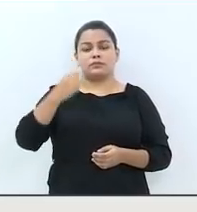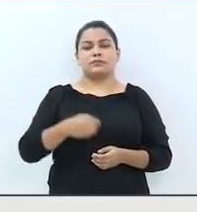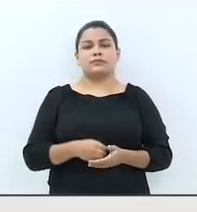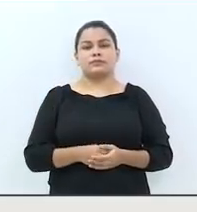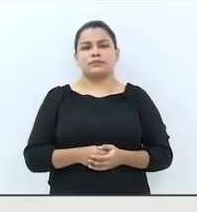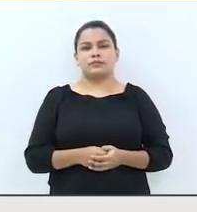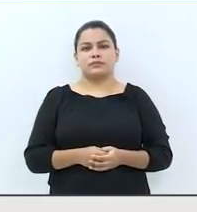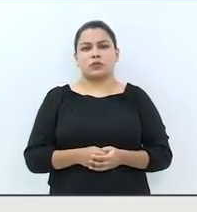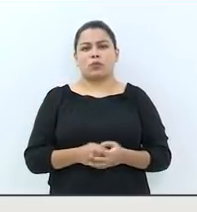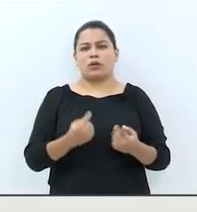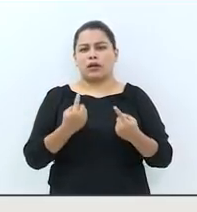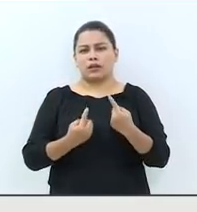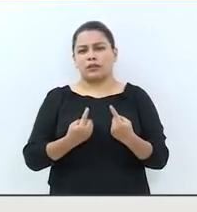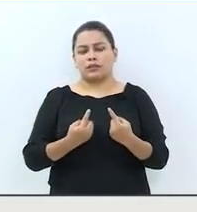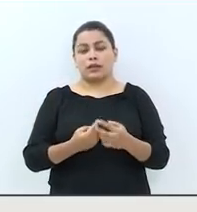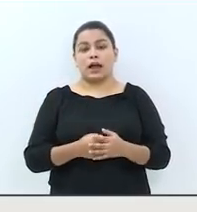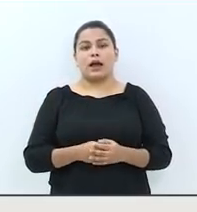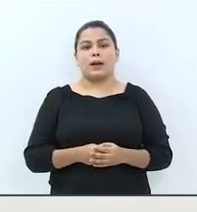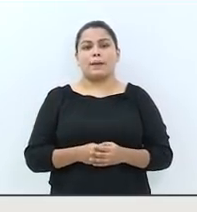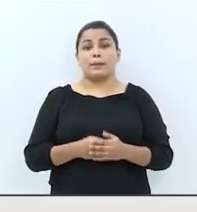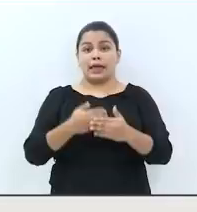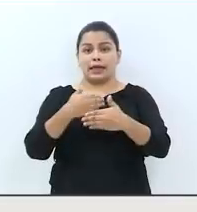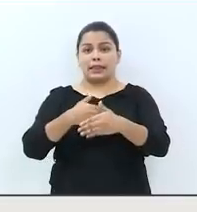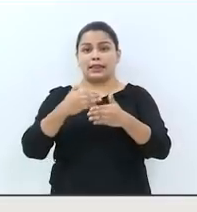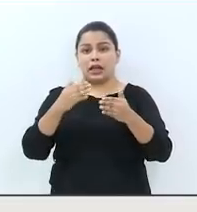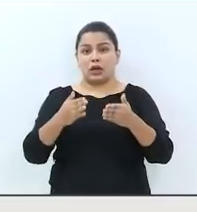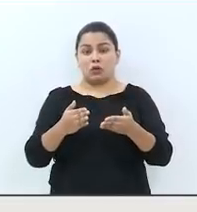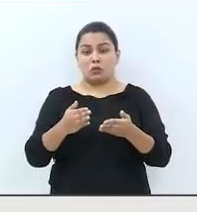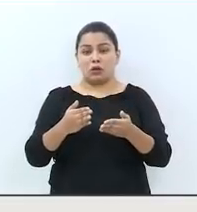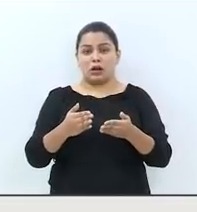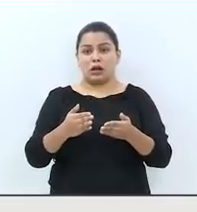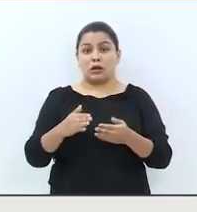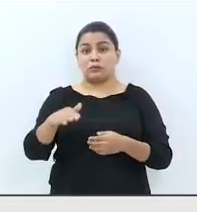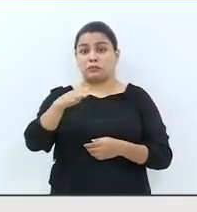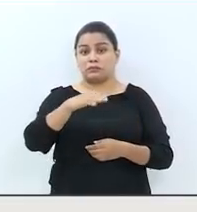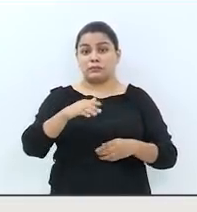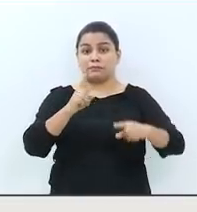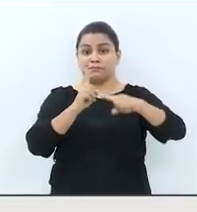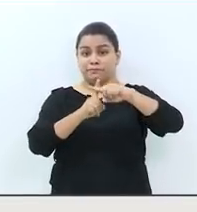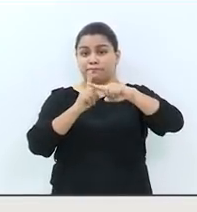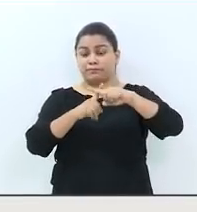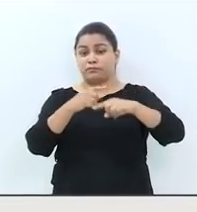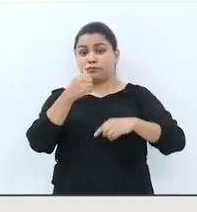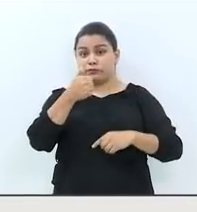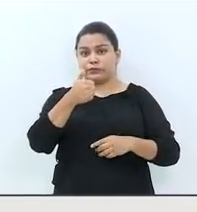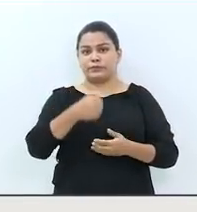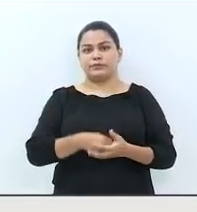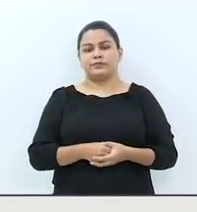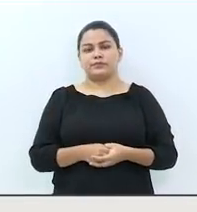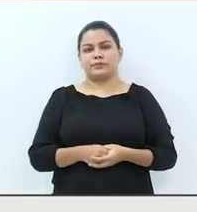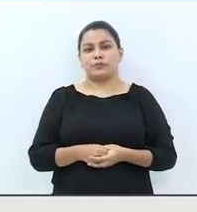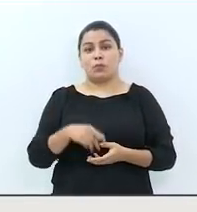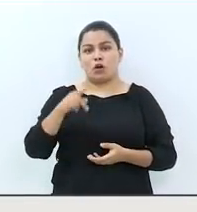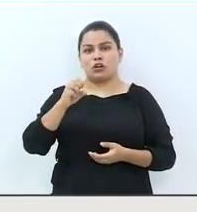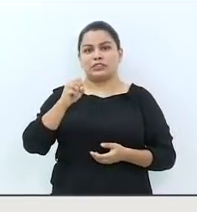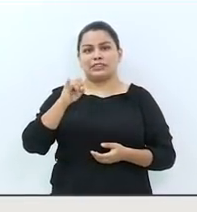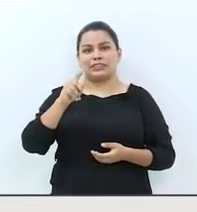llevamos clave, y es el clima de aula positivo. Este componente vemos que MET lo